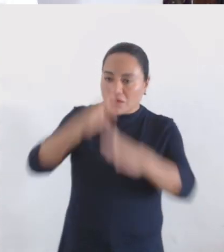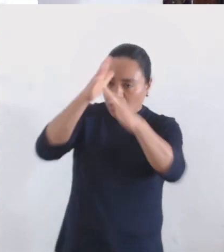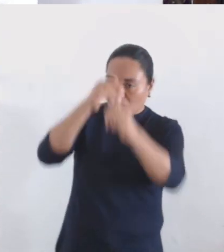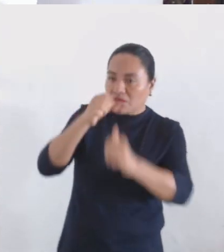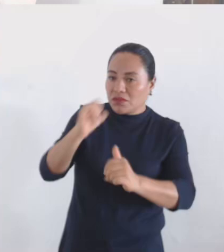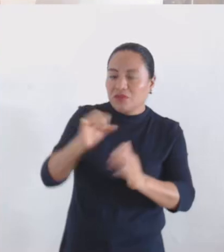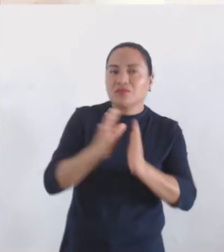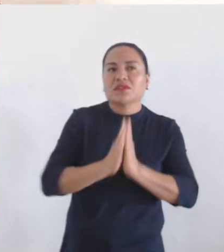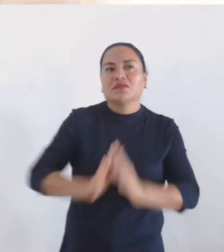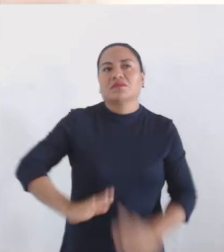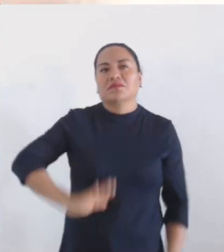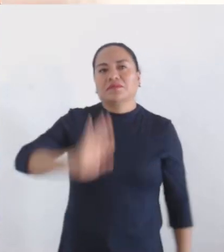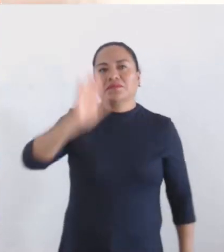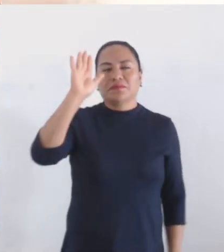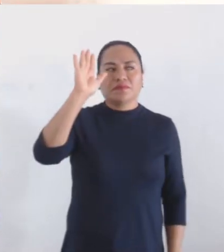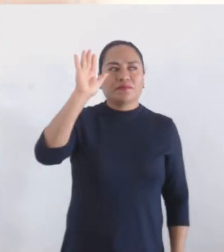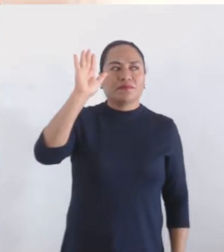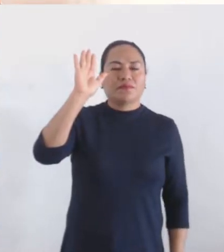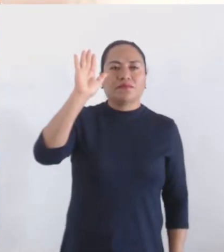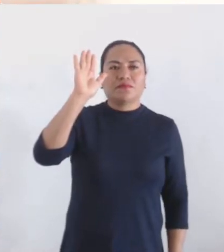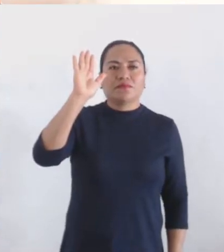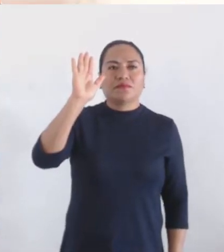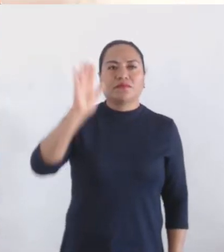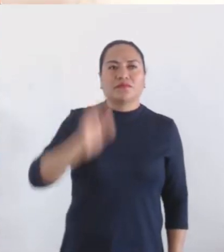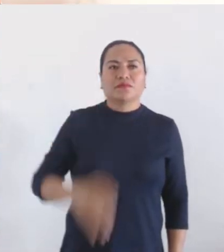aprobación, sírvanse levantar la mano.